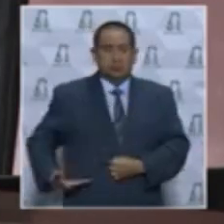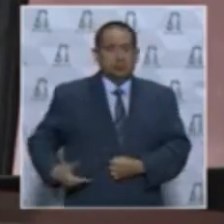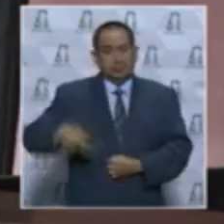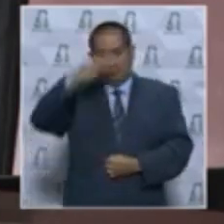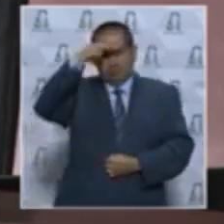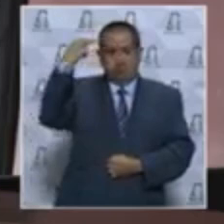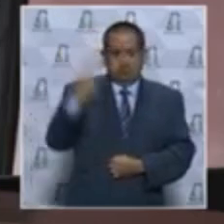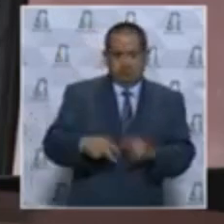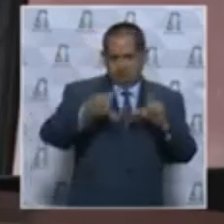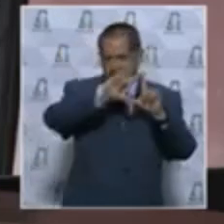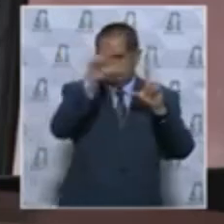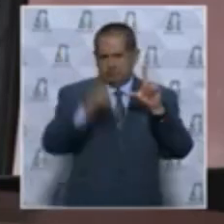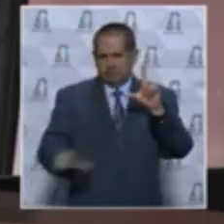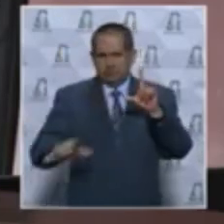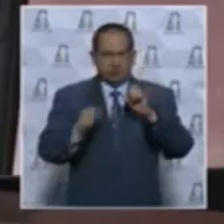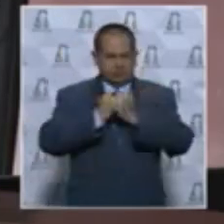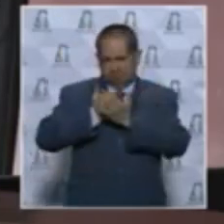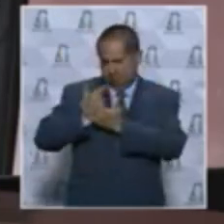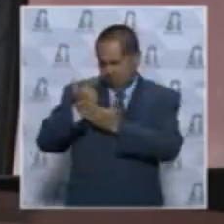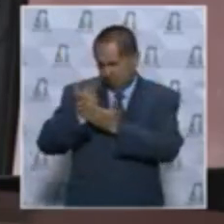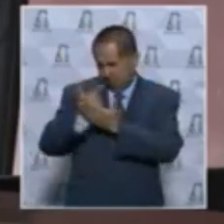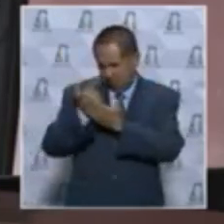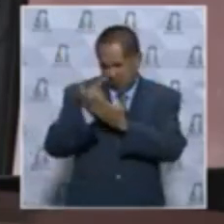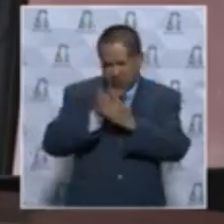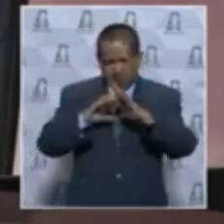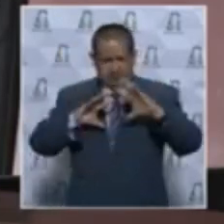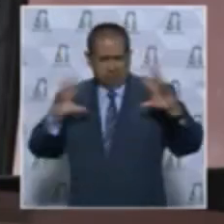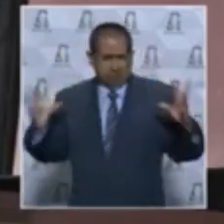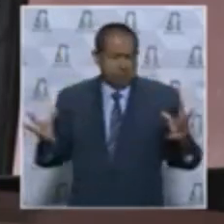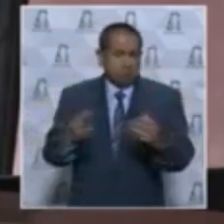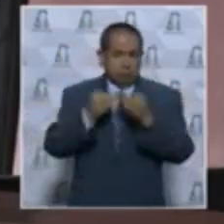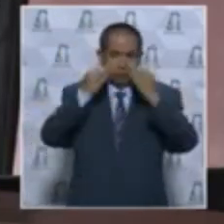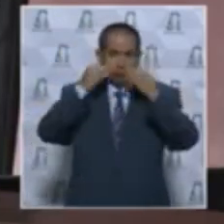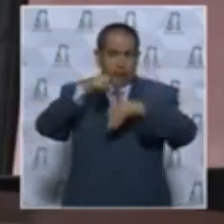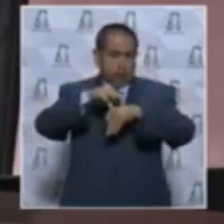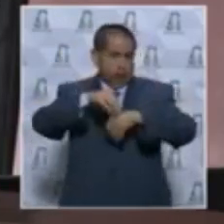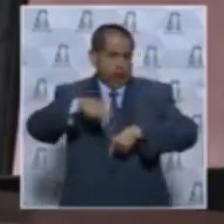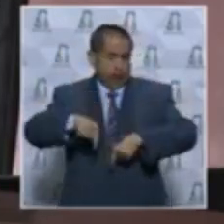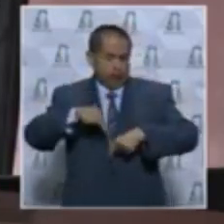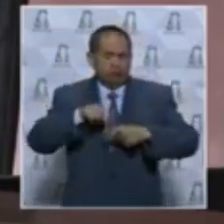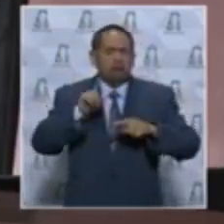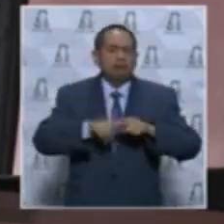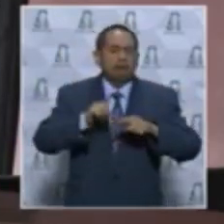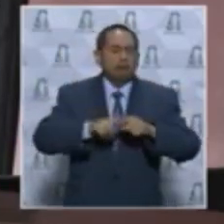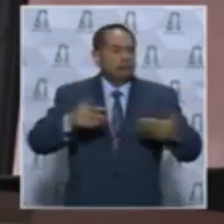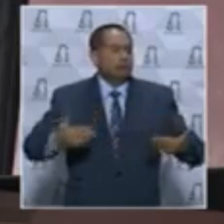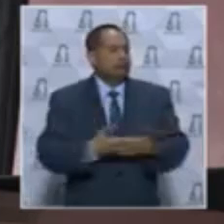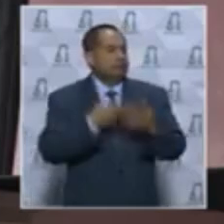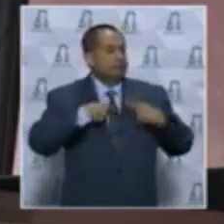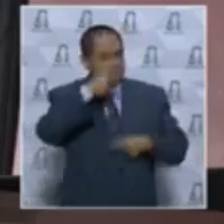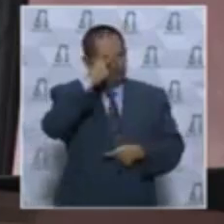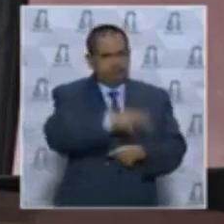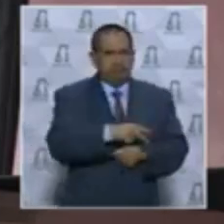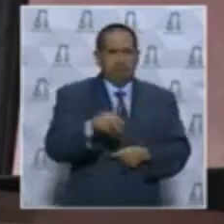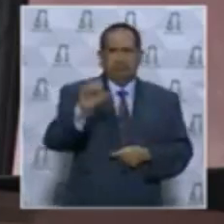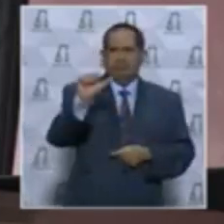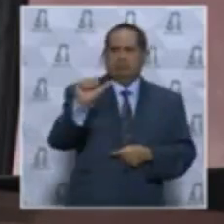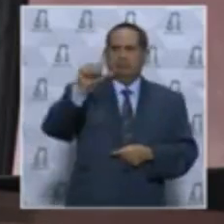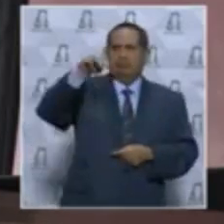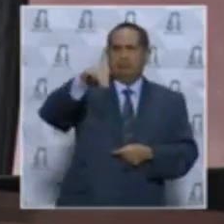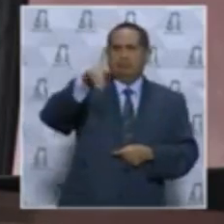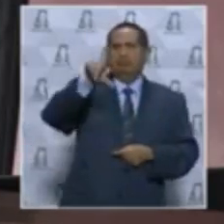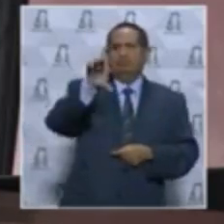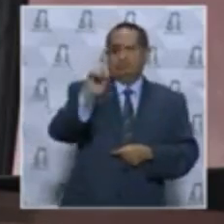de acuerdo con el cómputo final hecho por esta sala superior es el ciudadano andrés manuel lópez